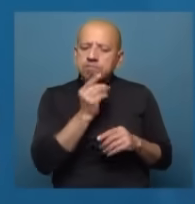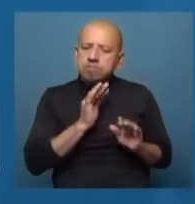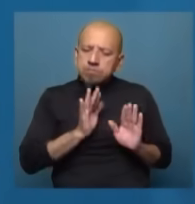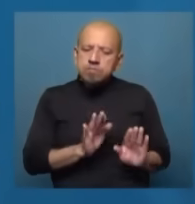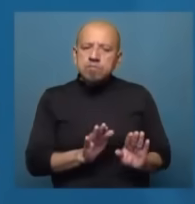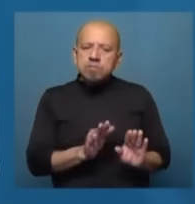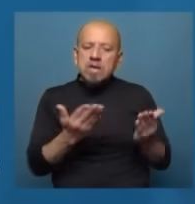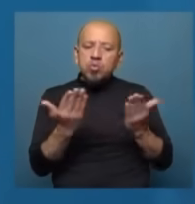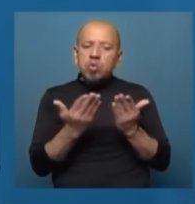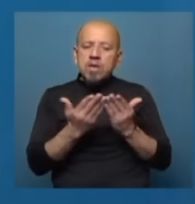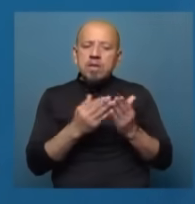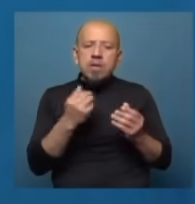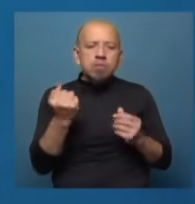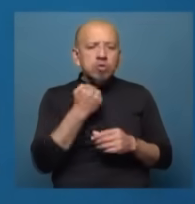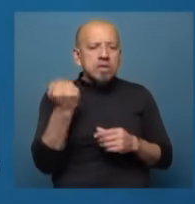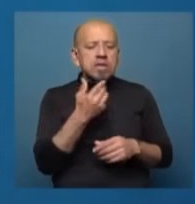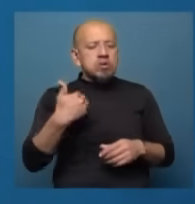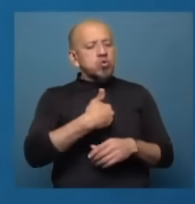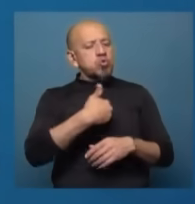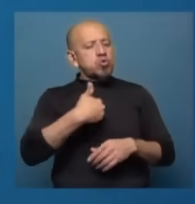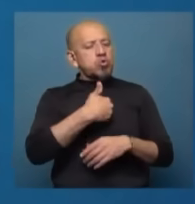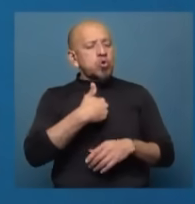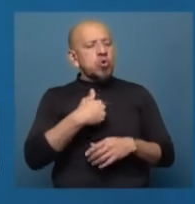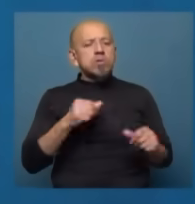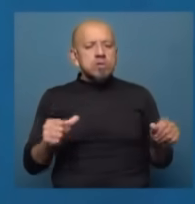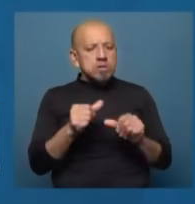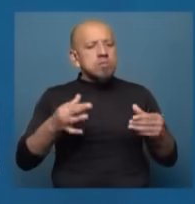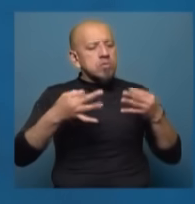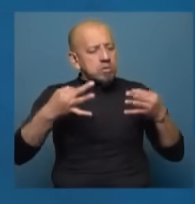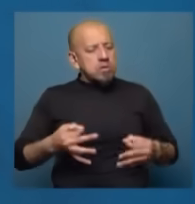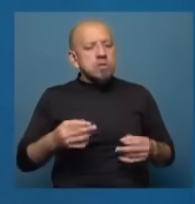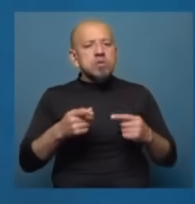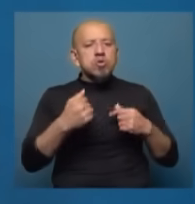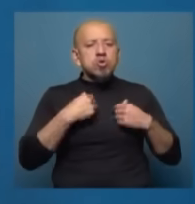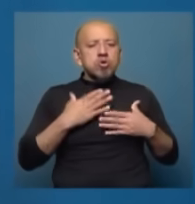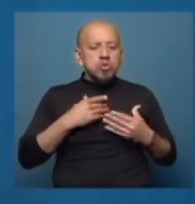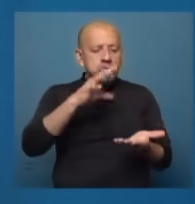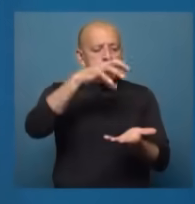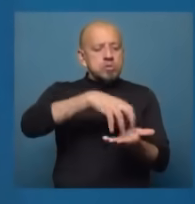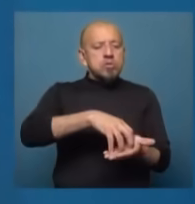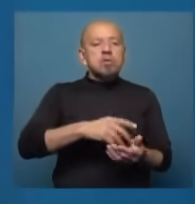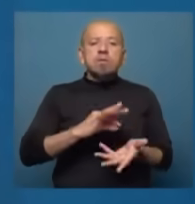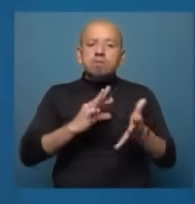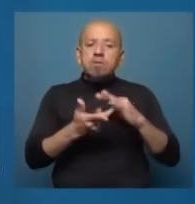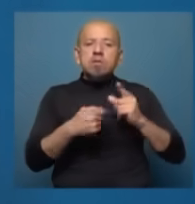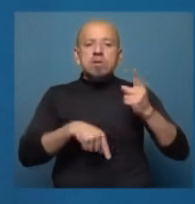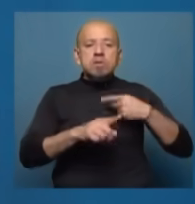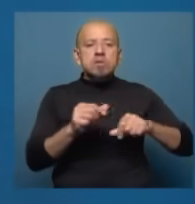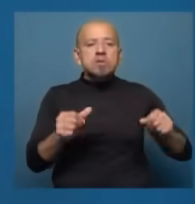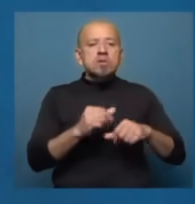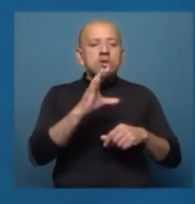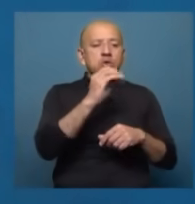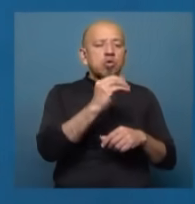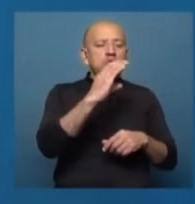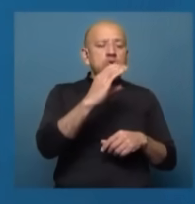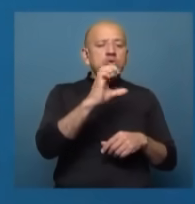eso también es difícil para ellos pero lo saben hacer muy bien nosotros en el consultorio ya tenemos implementados mecanismos desde operación océano de